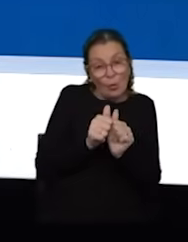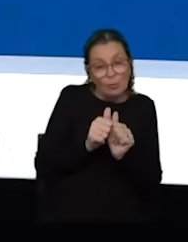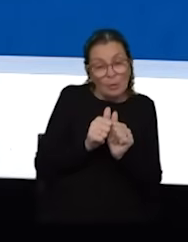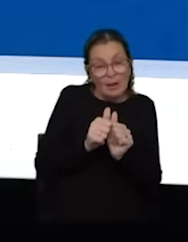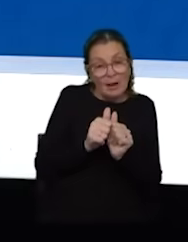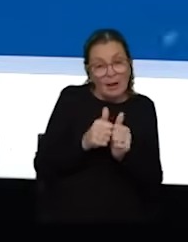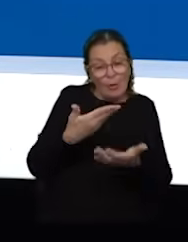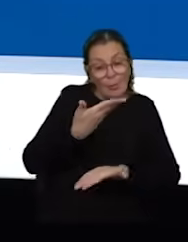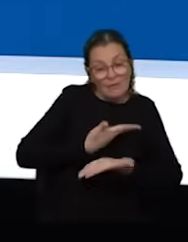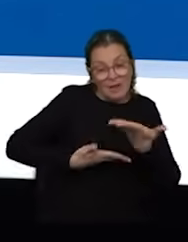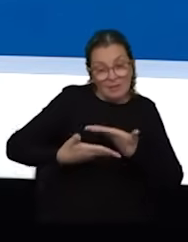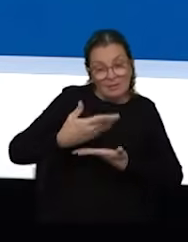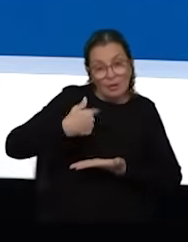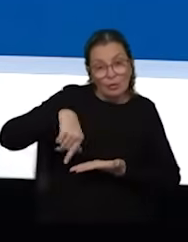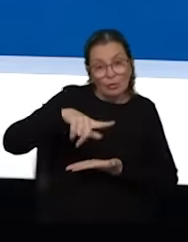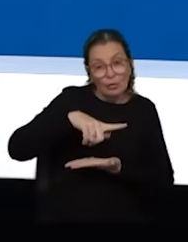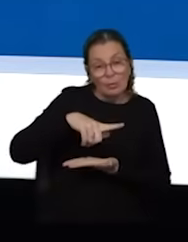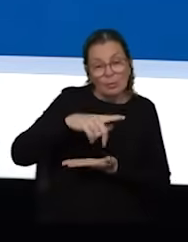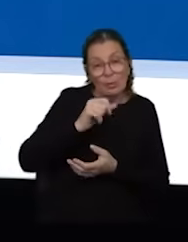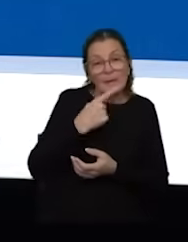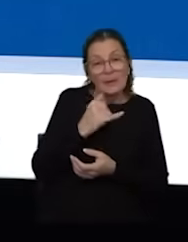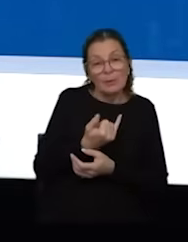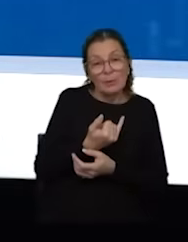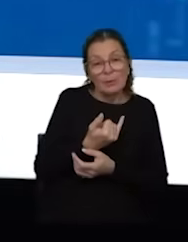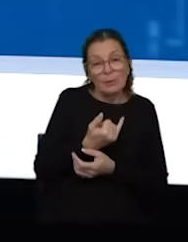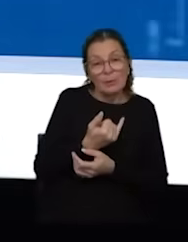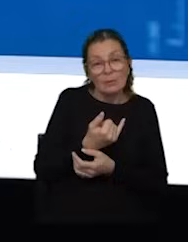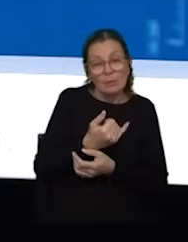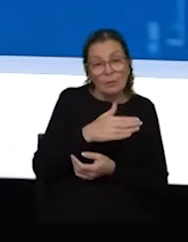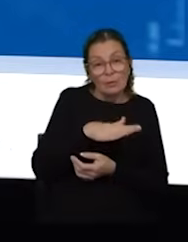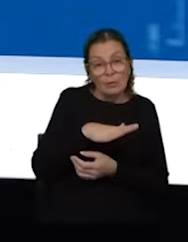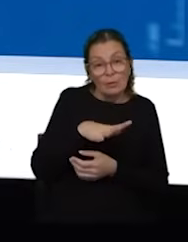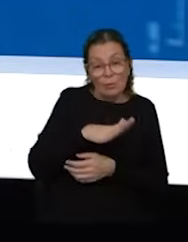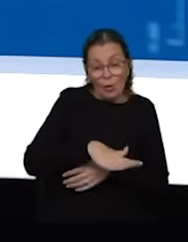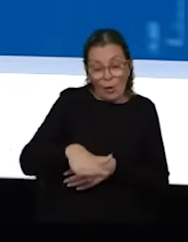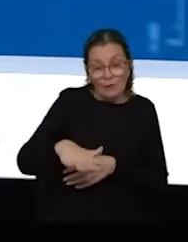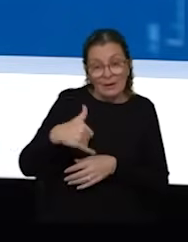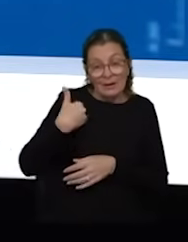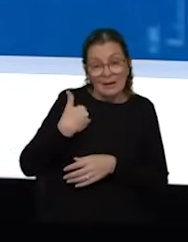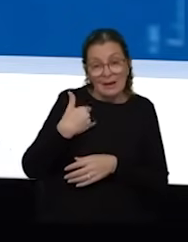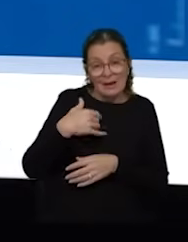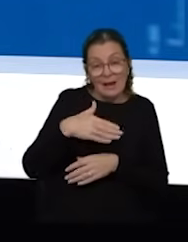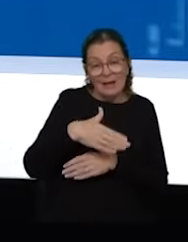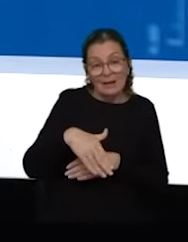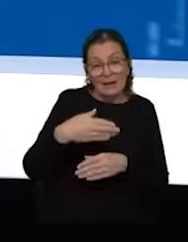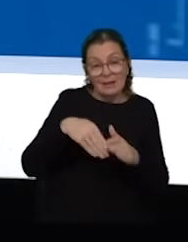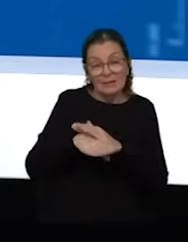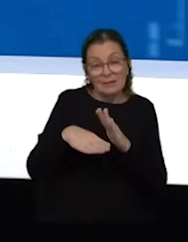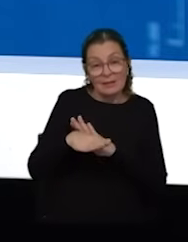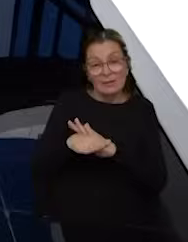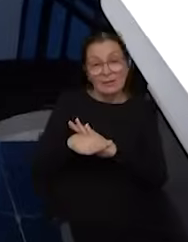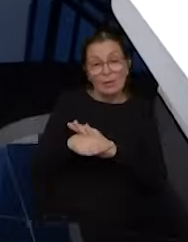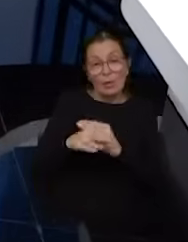propiciar la convivencia para que por ejemplo los gurices que están en la calle todo el día tengan opciones acceso a